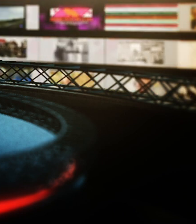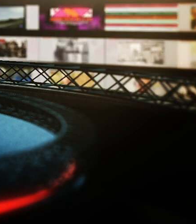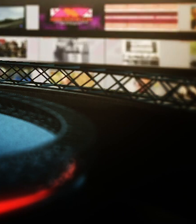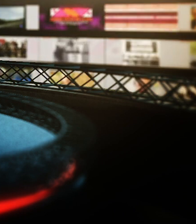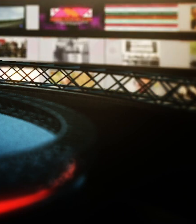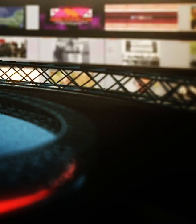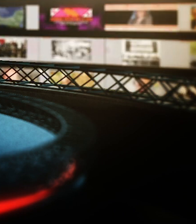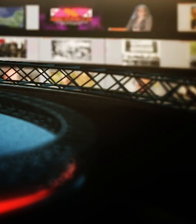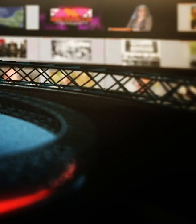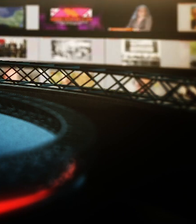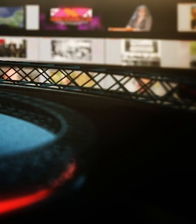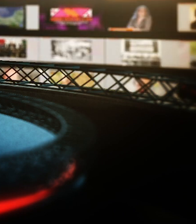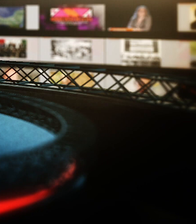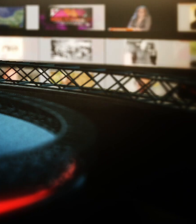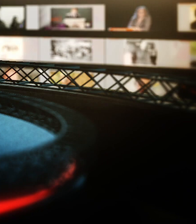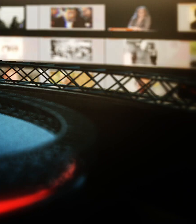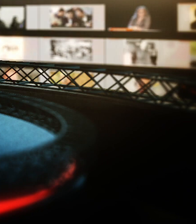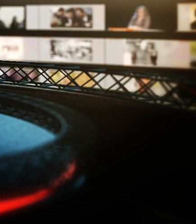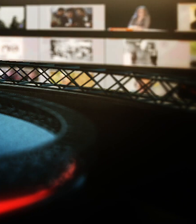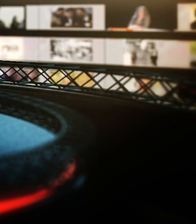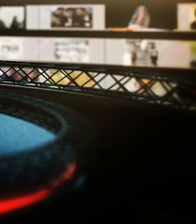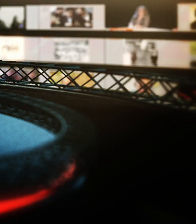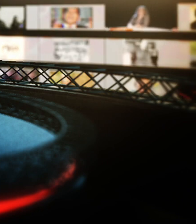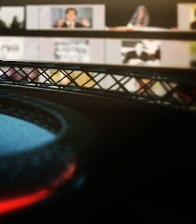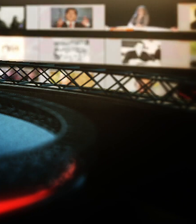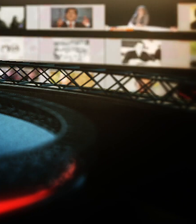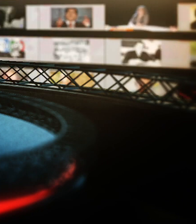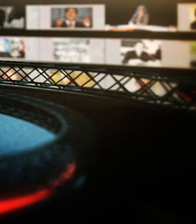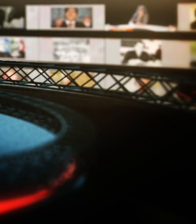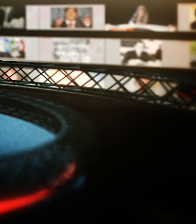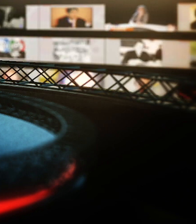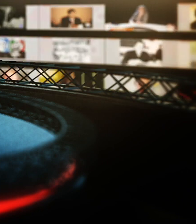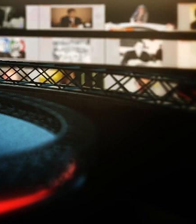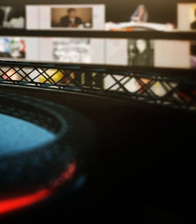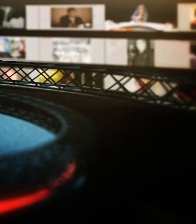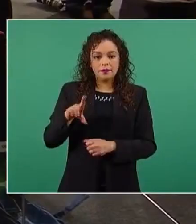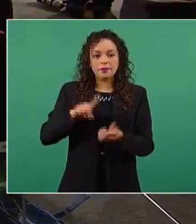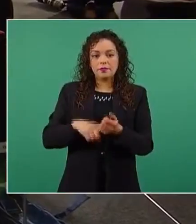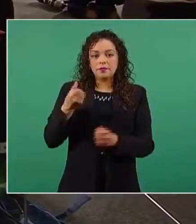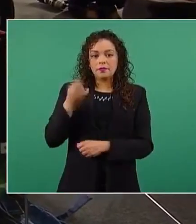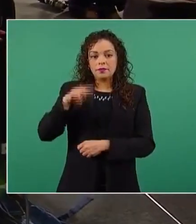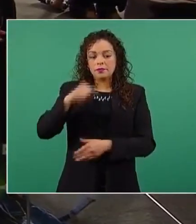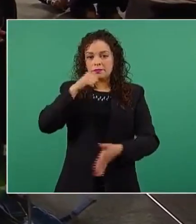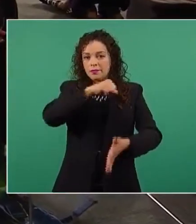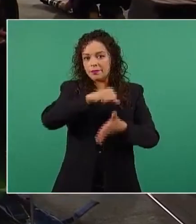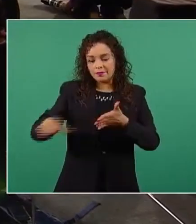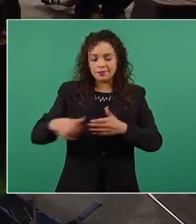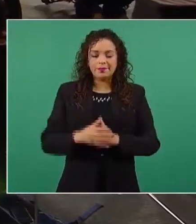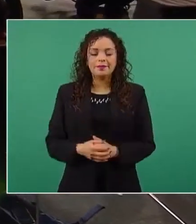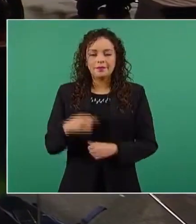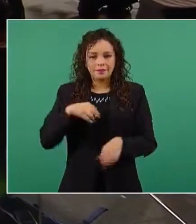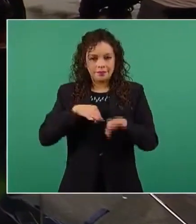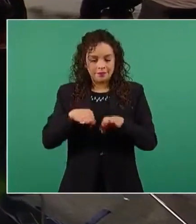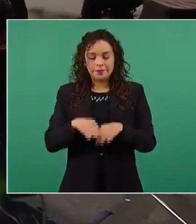al que estaba acostumbrado, y por eso no han podido desempeñar su trabajo como quisieran. Veamos. Presidente, durante el proceso